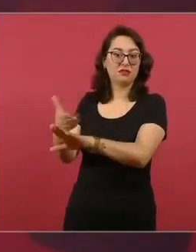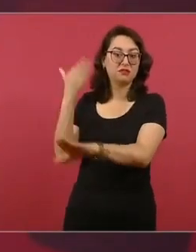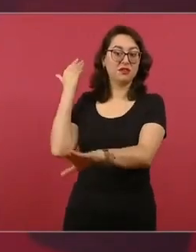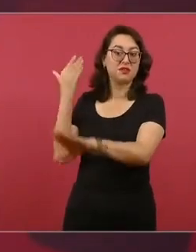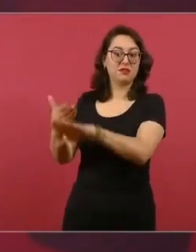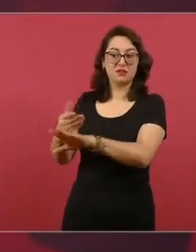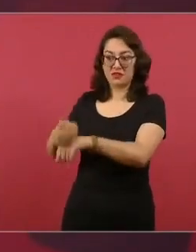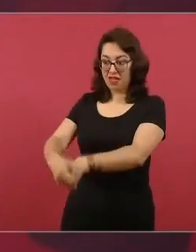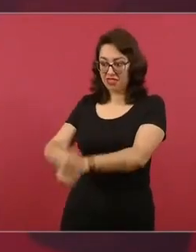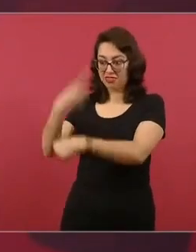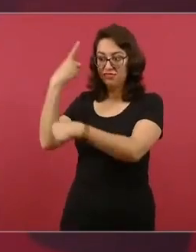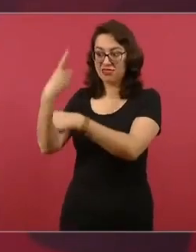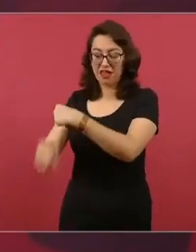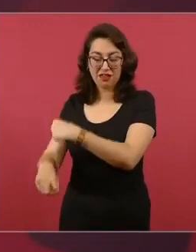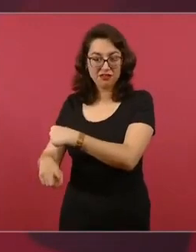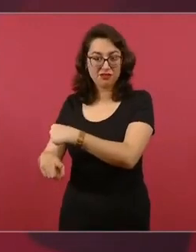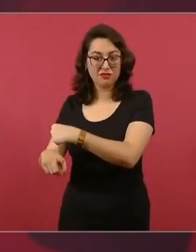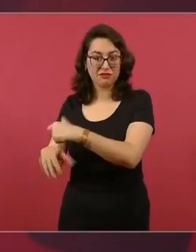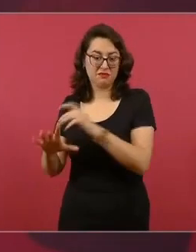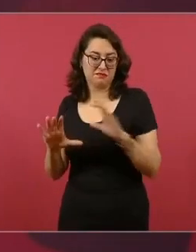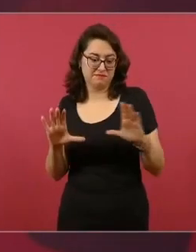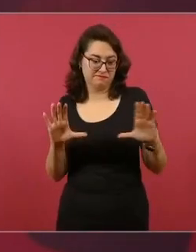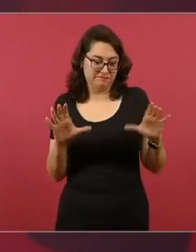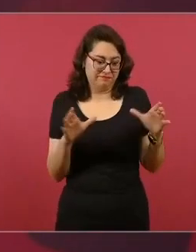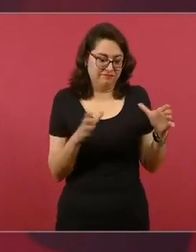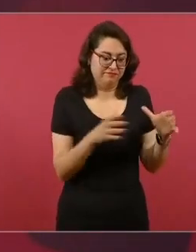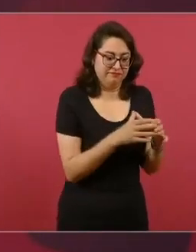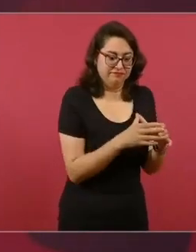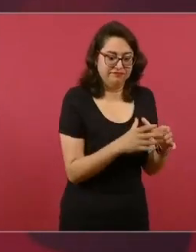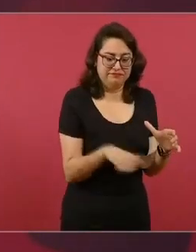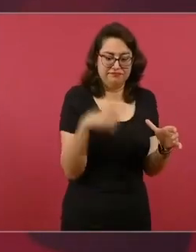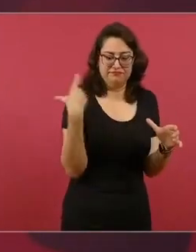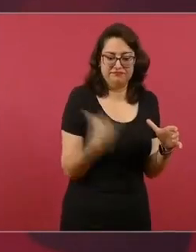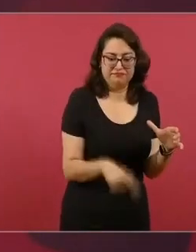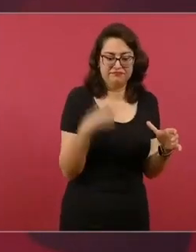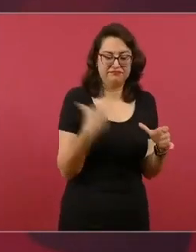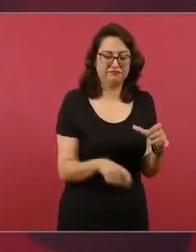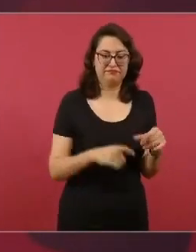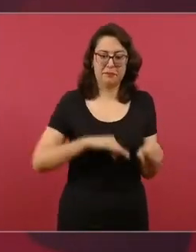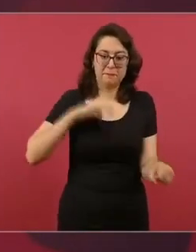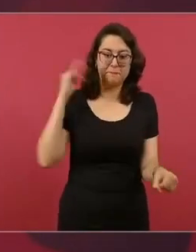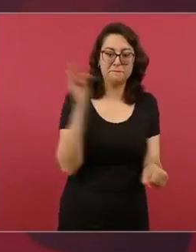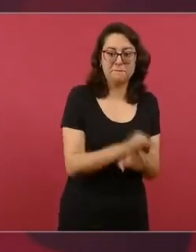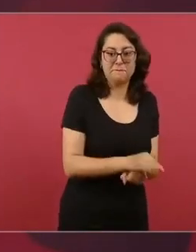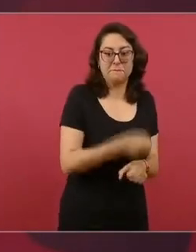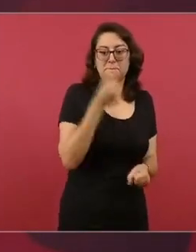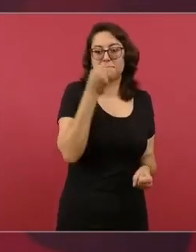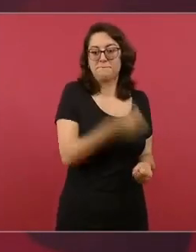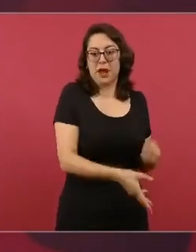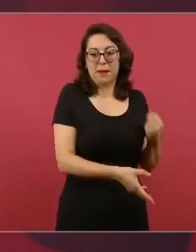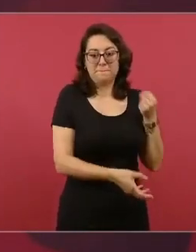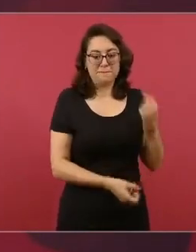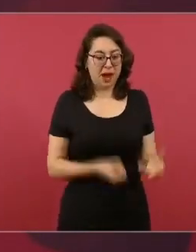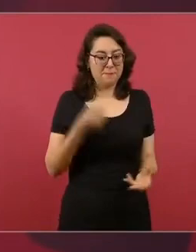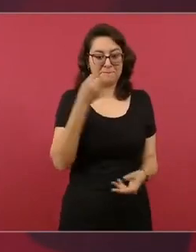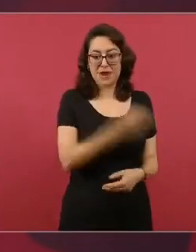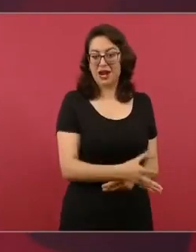para beneficiar a una minoría rapaz.